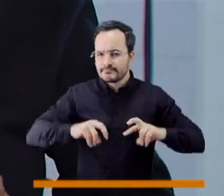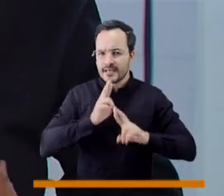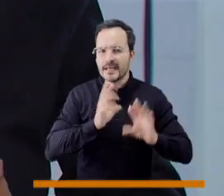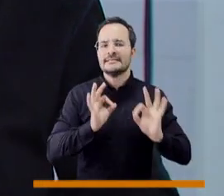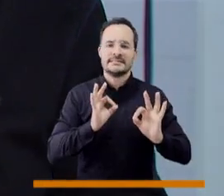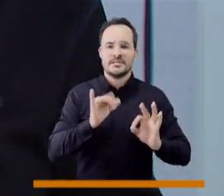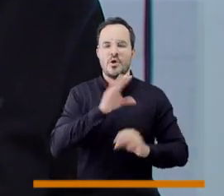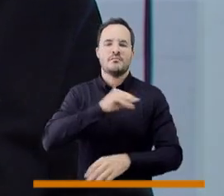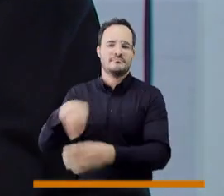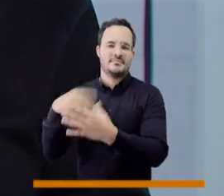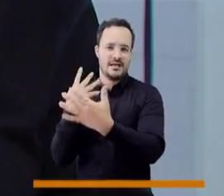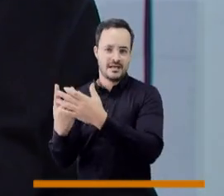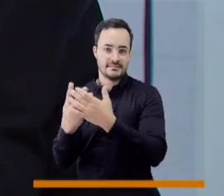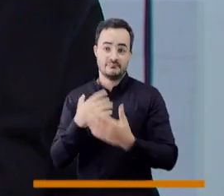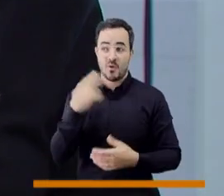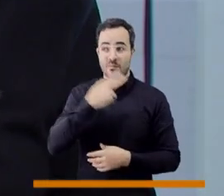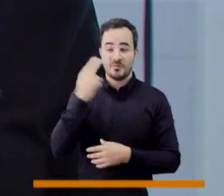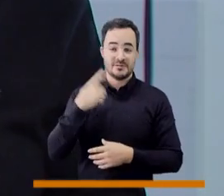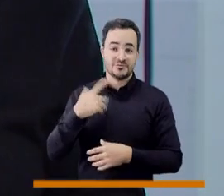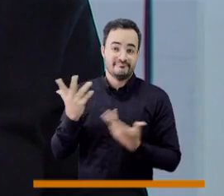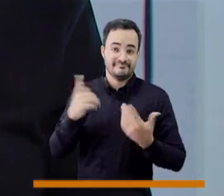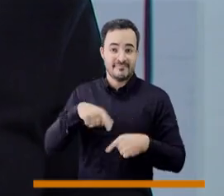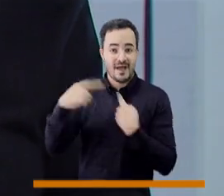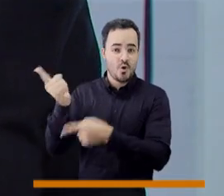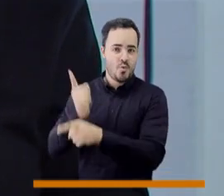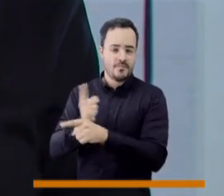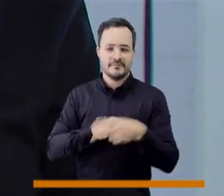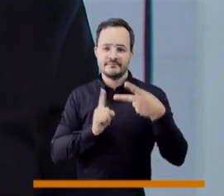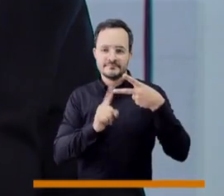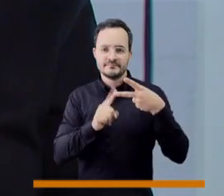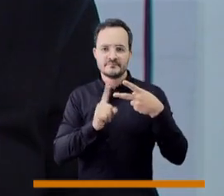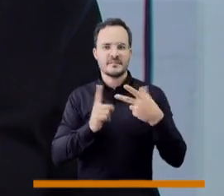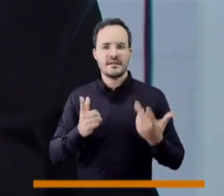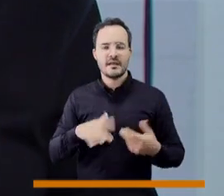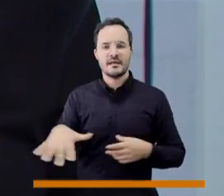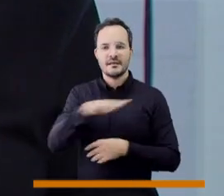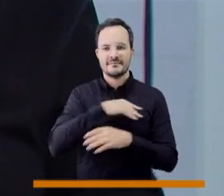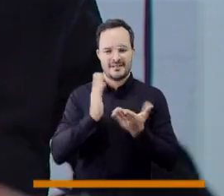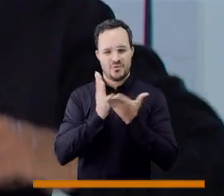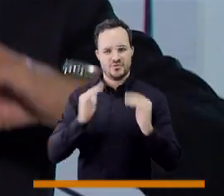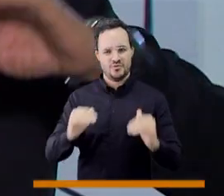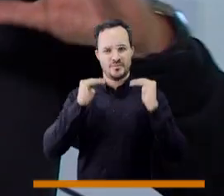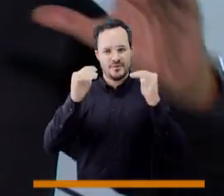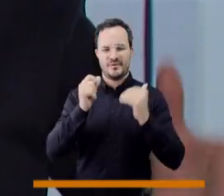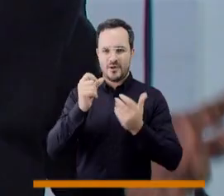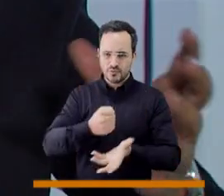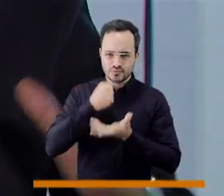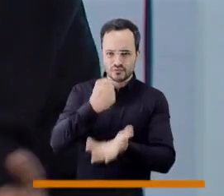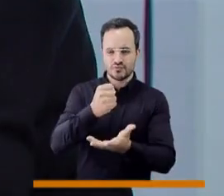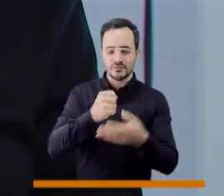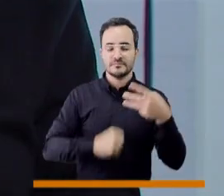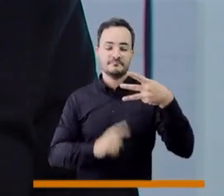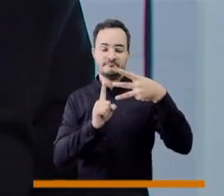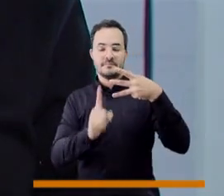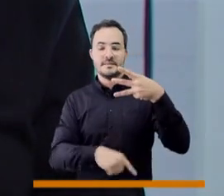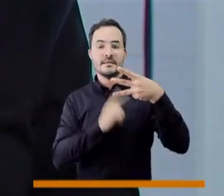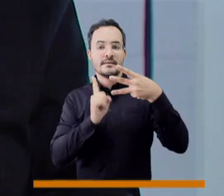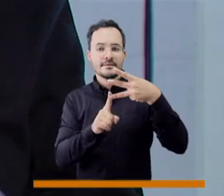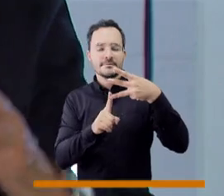es un compromiso de esta alcaldía. 2, estímulos a la educación superior. Y 3, ampliación